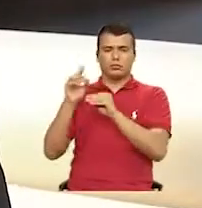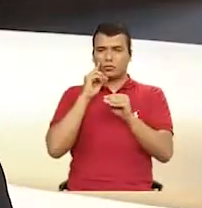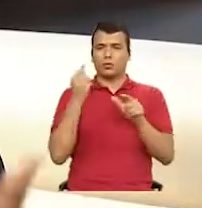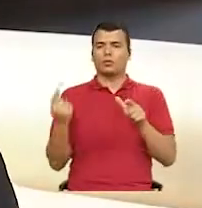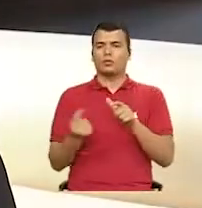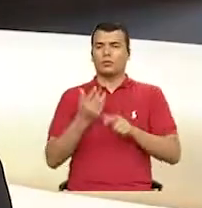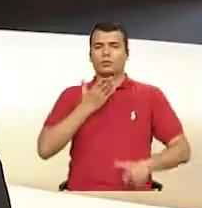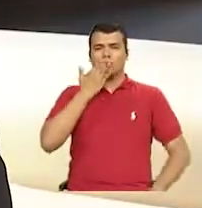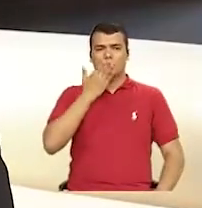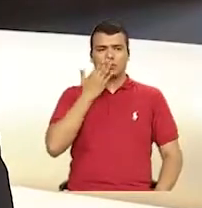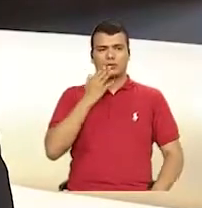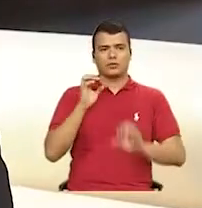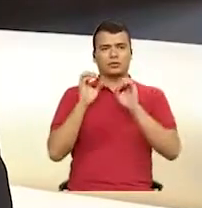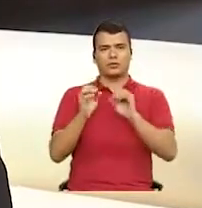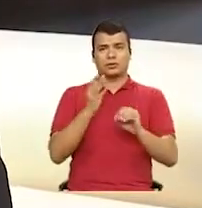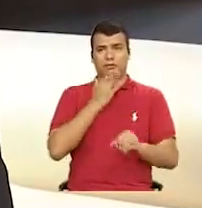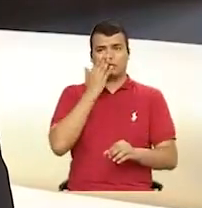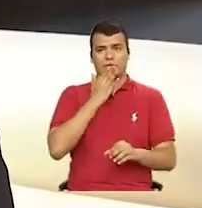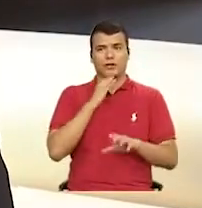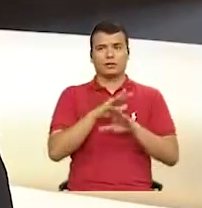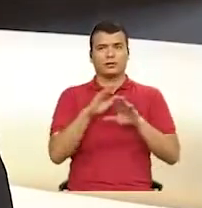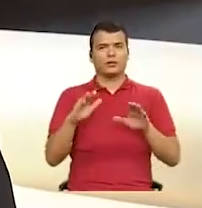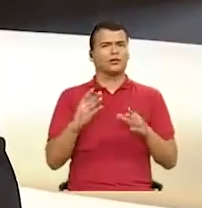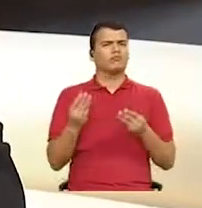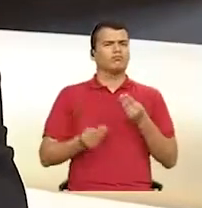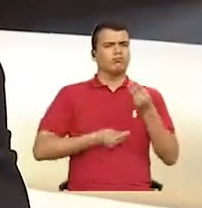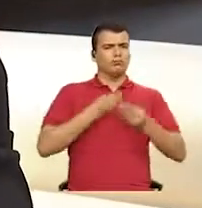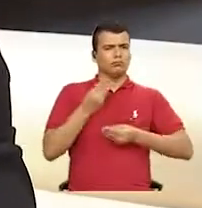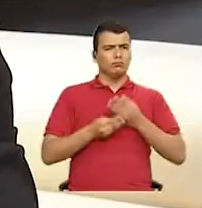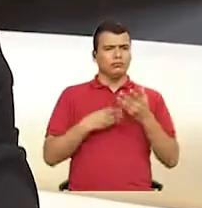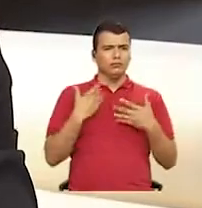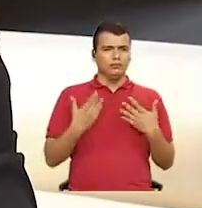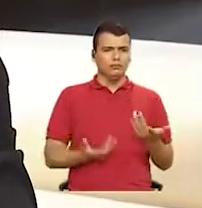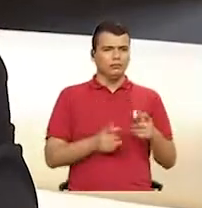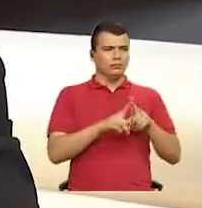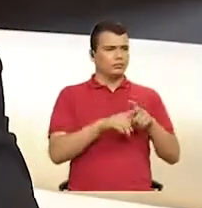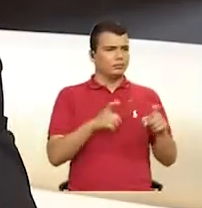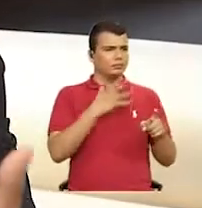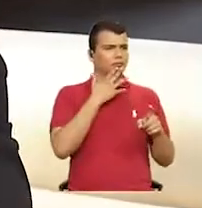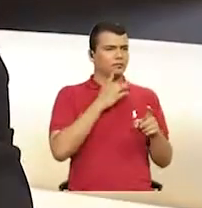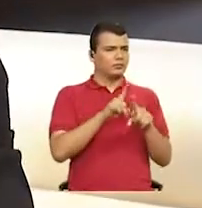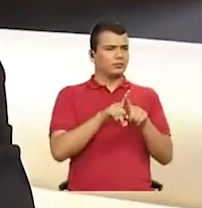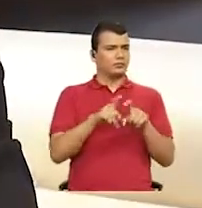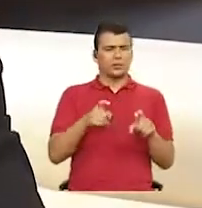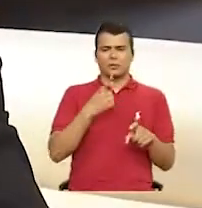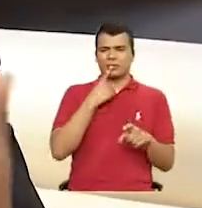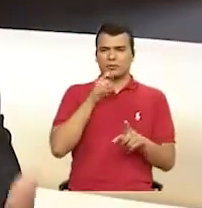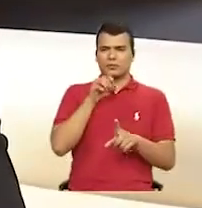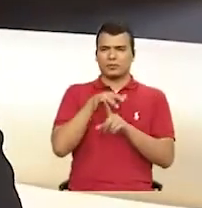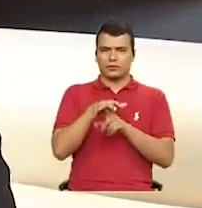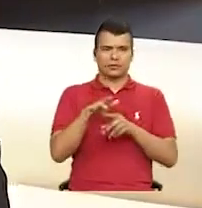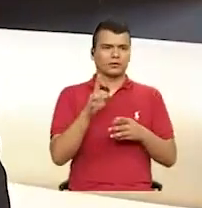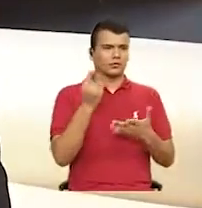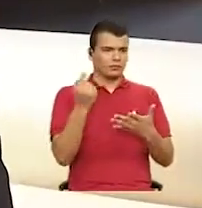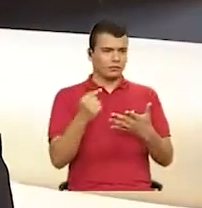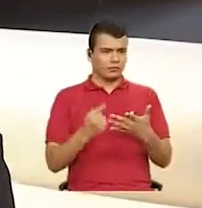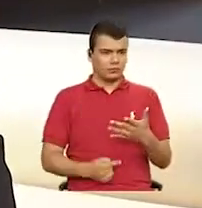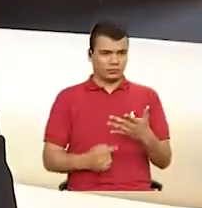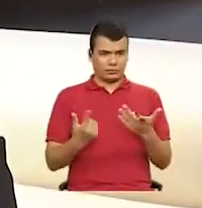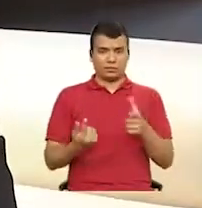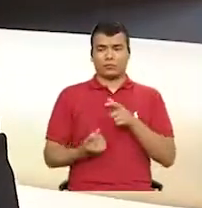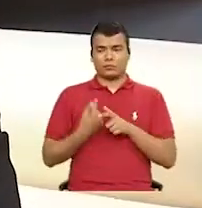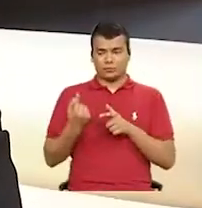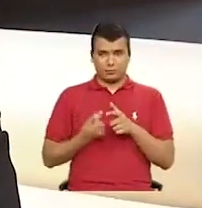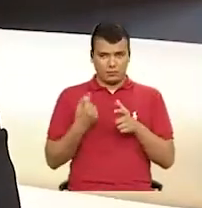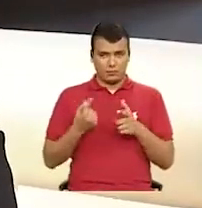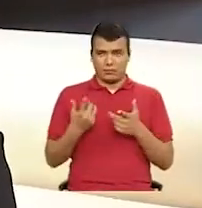jugo de mango sin mango, donde lo que hacíamos era llevar colorantes artificiales, artificial. Aditivos y saborizantes.